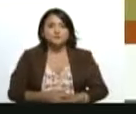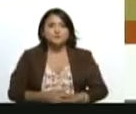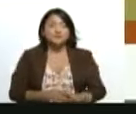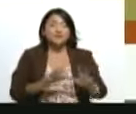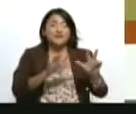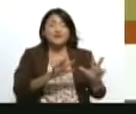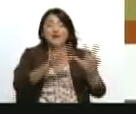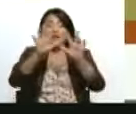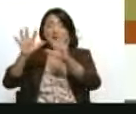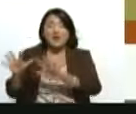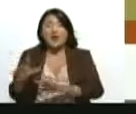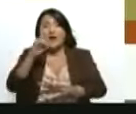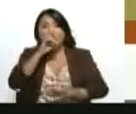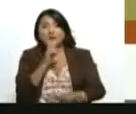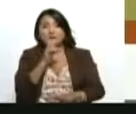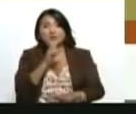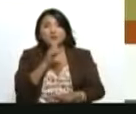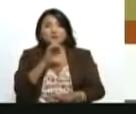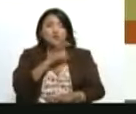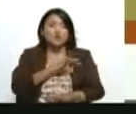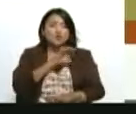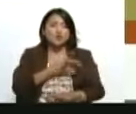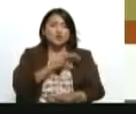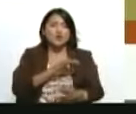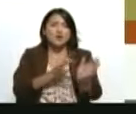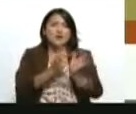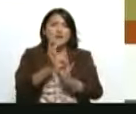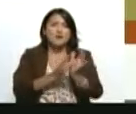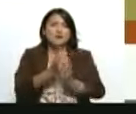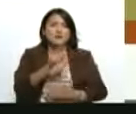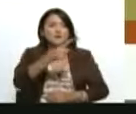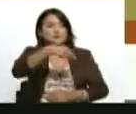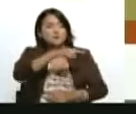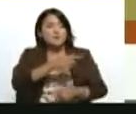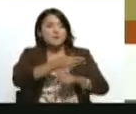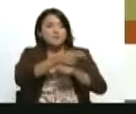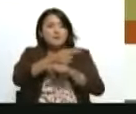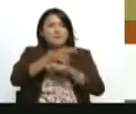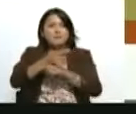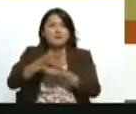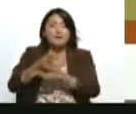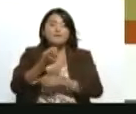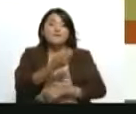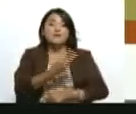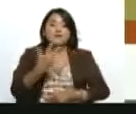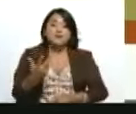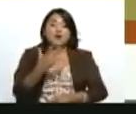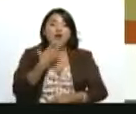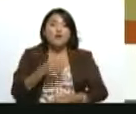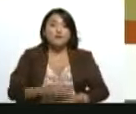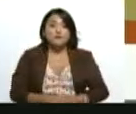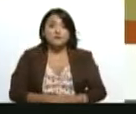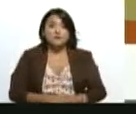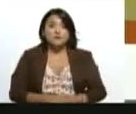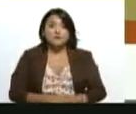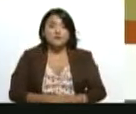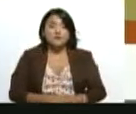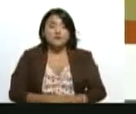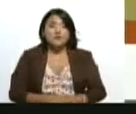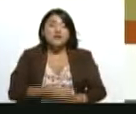10 años después, un gobierno social cristiano en Cantaura ha asesinado a 23 jóvenes. Y son más de 11.000